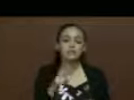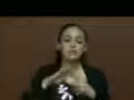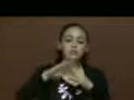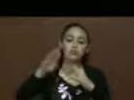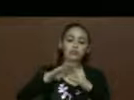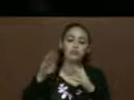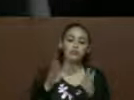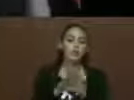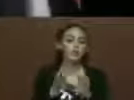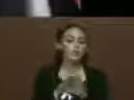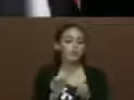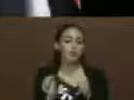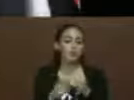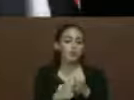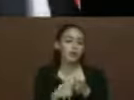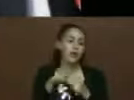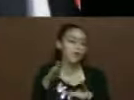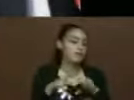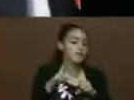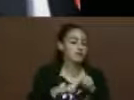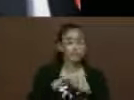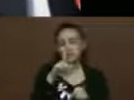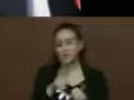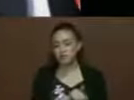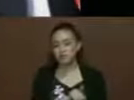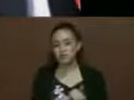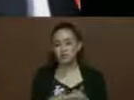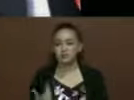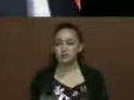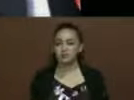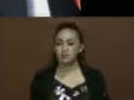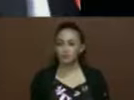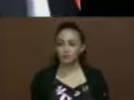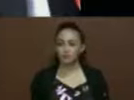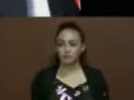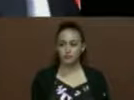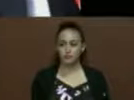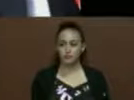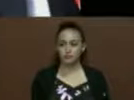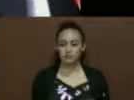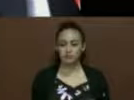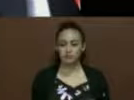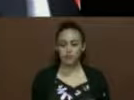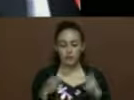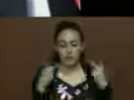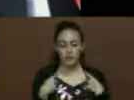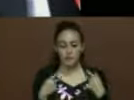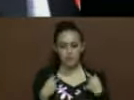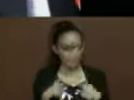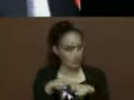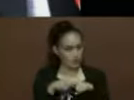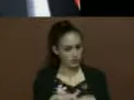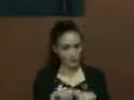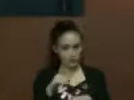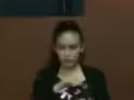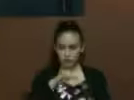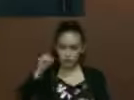algo a veces natural, y que la gente se va a seguir